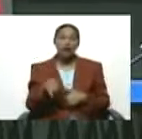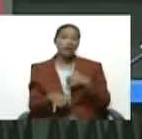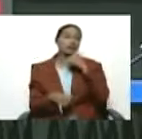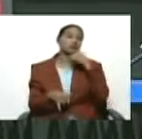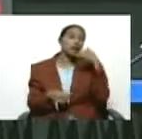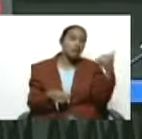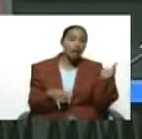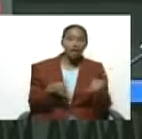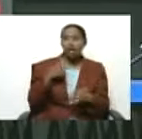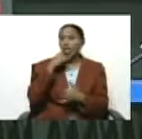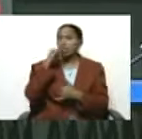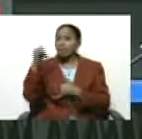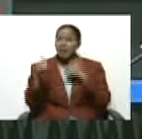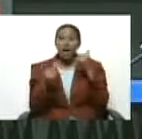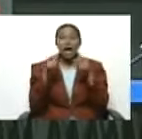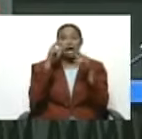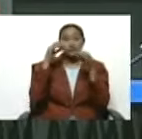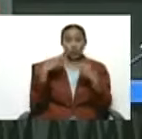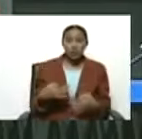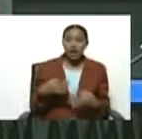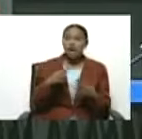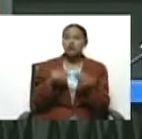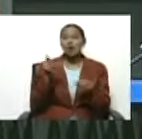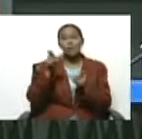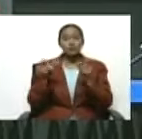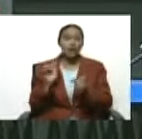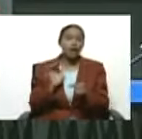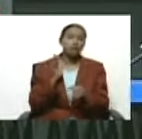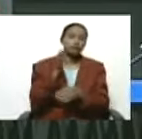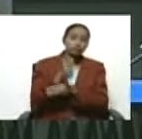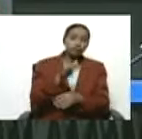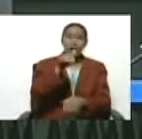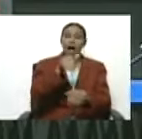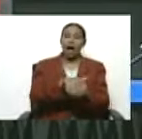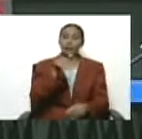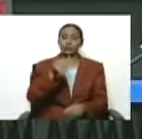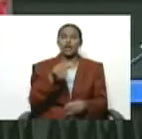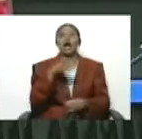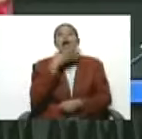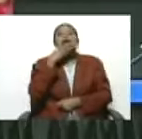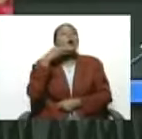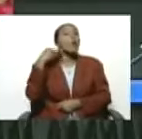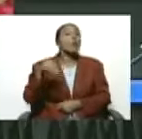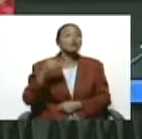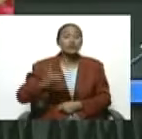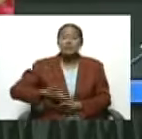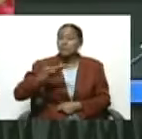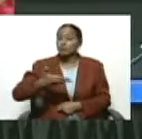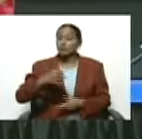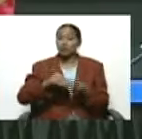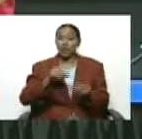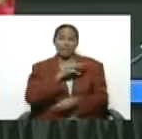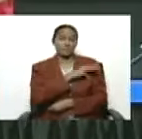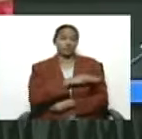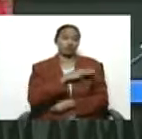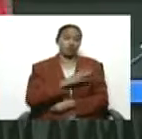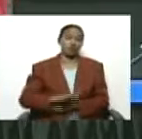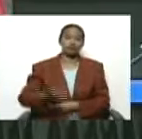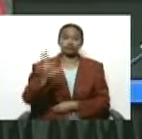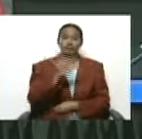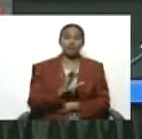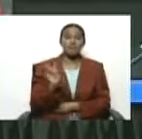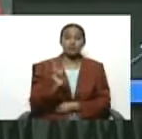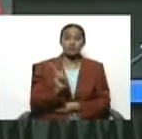llamar, asegurar, la juventud del partido tiene una gran misión en toda Venezuela, con las brigadas de solidaridad, de